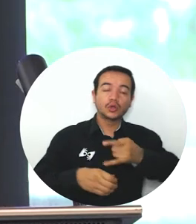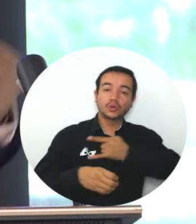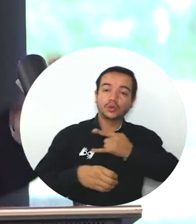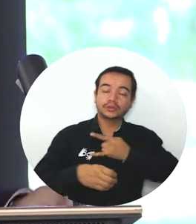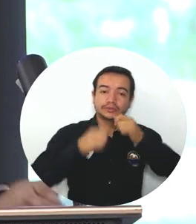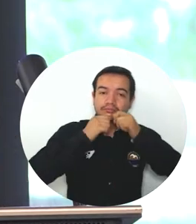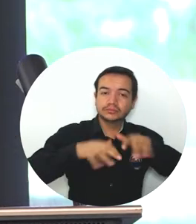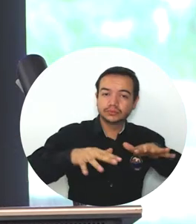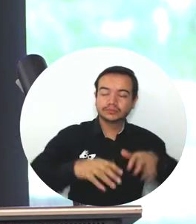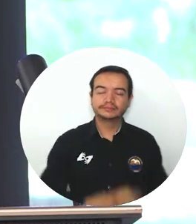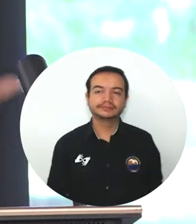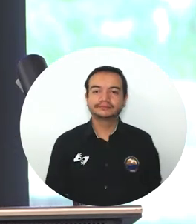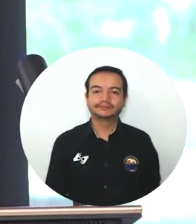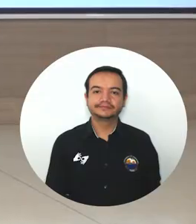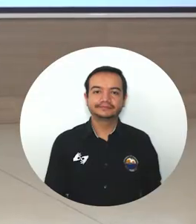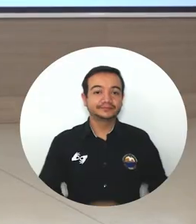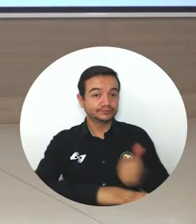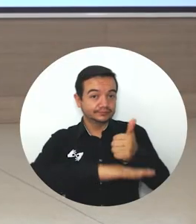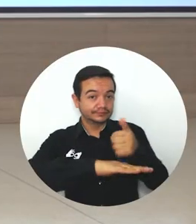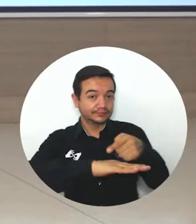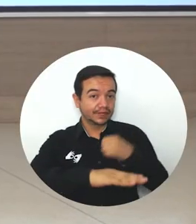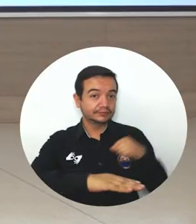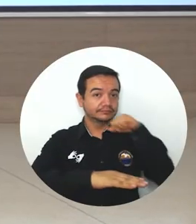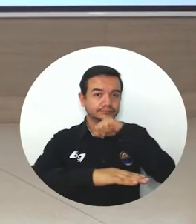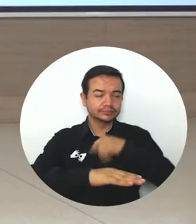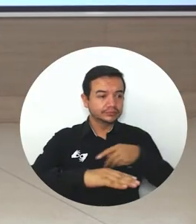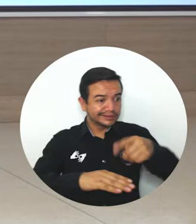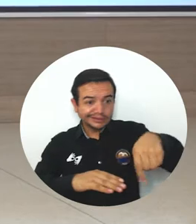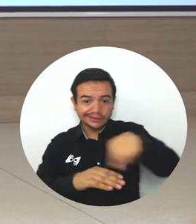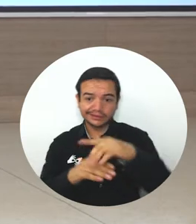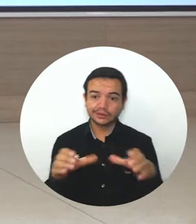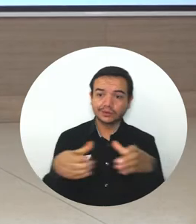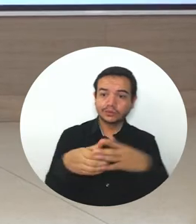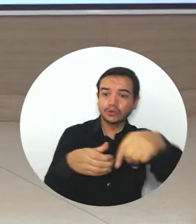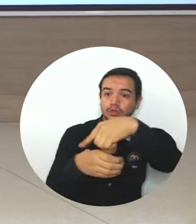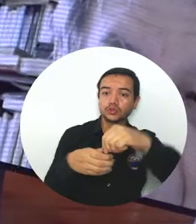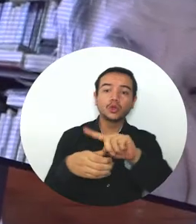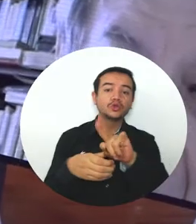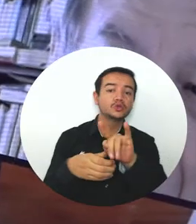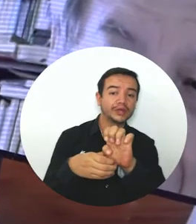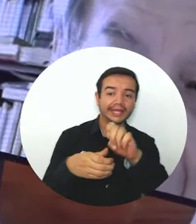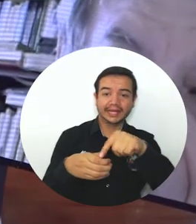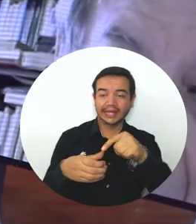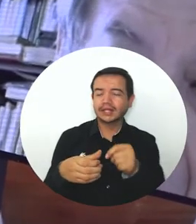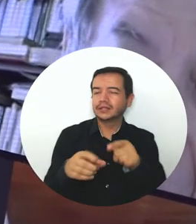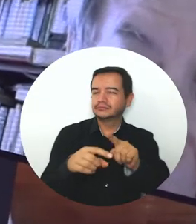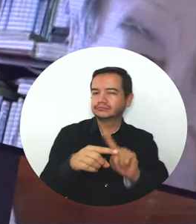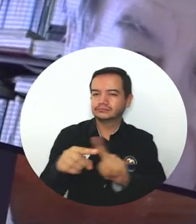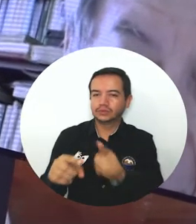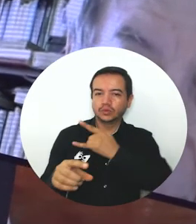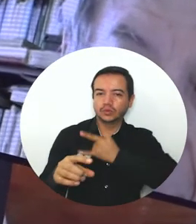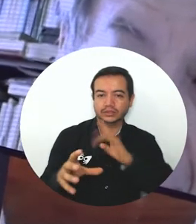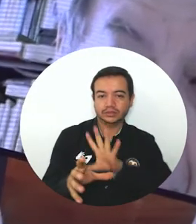El doctor Pablo Vera Salazar respaldó la declaratoria de rectores que desde el Sistema Universitario Estatal SUE emitieron